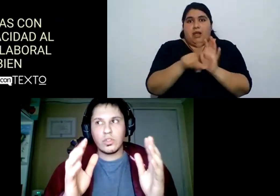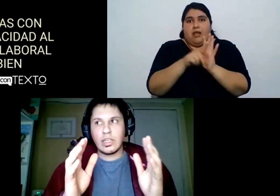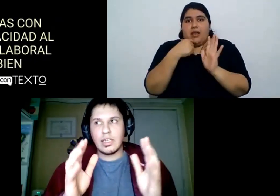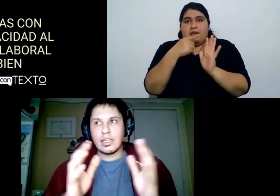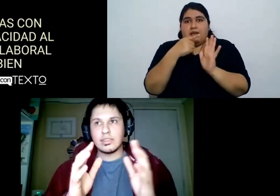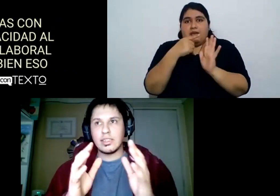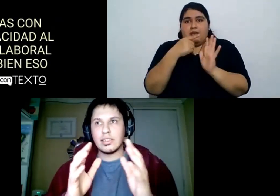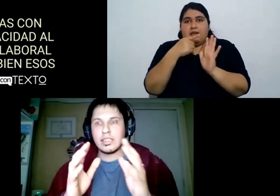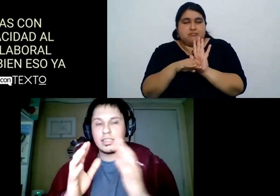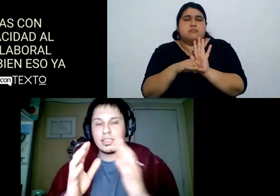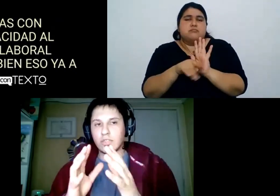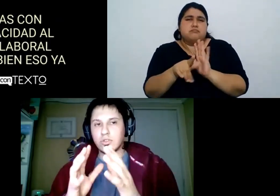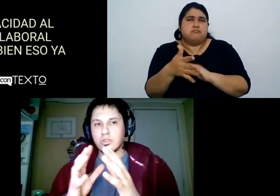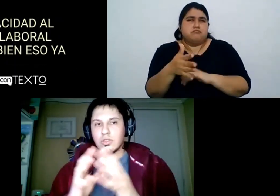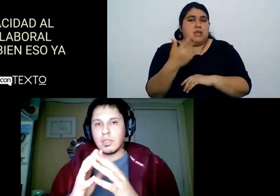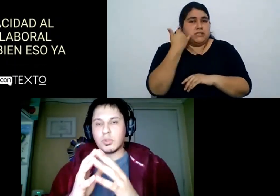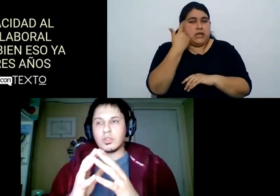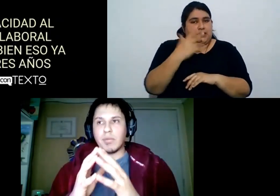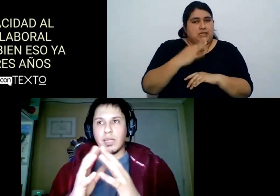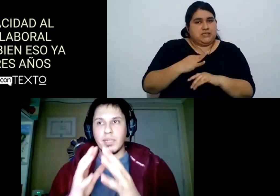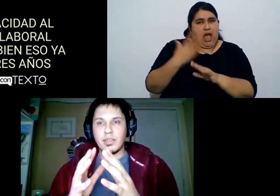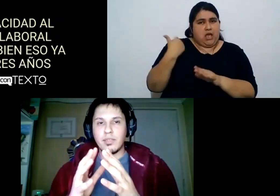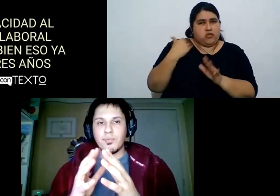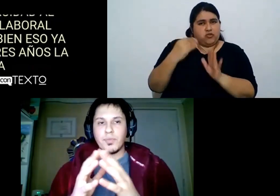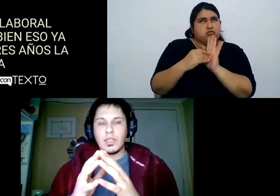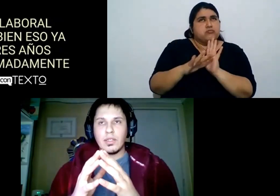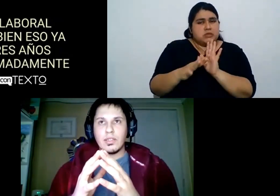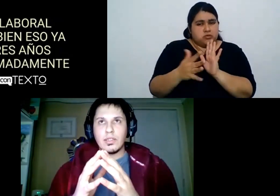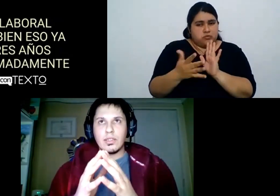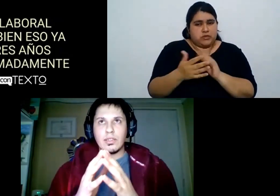eso ya hace 3 años aproximadamente,